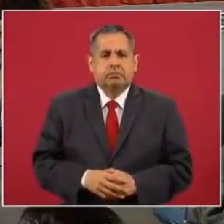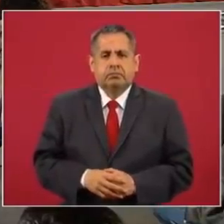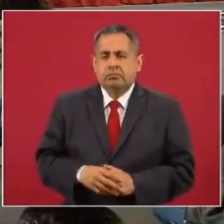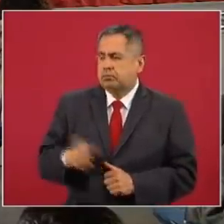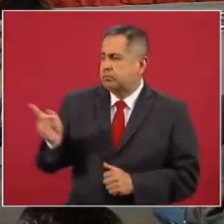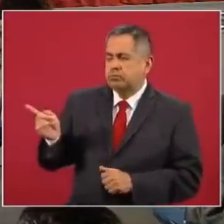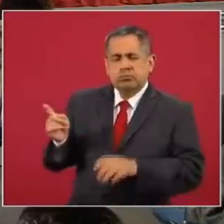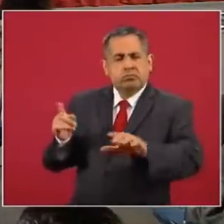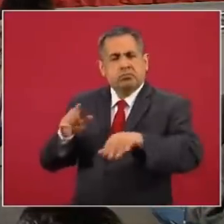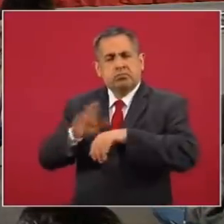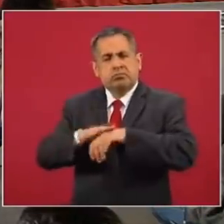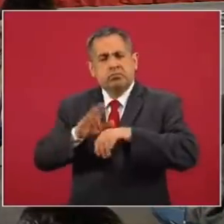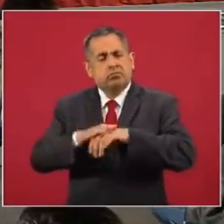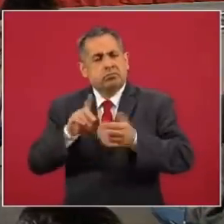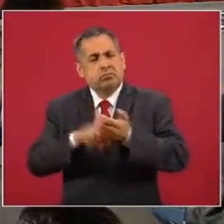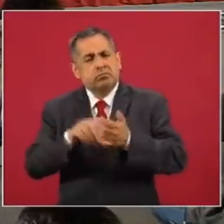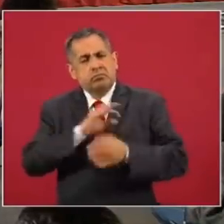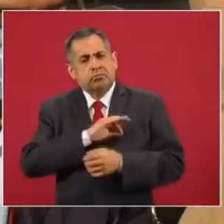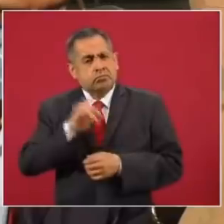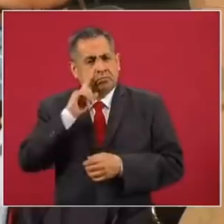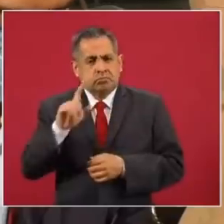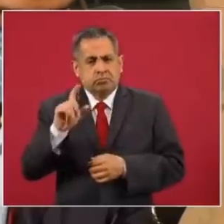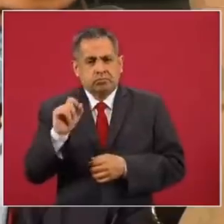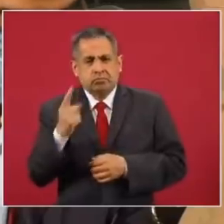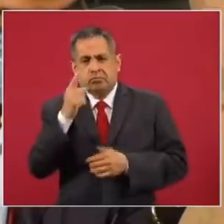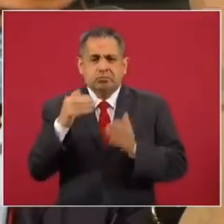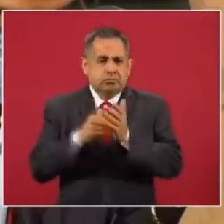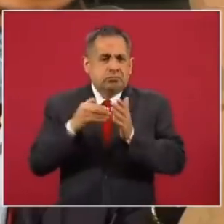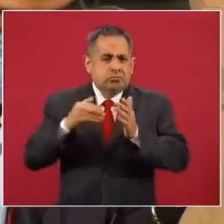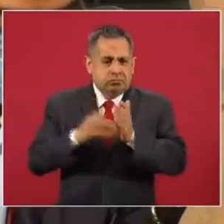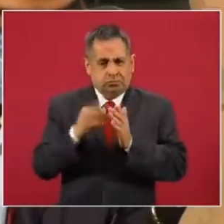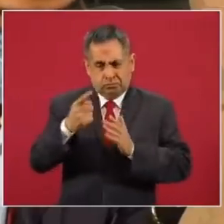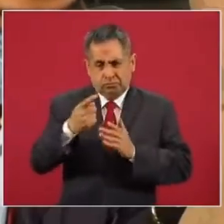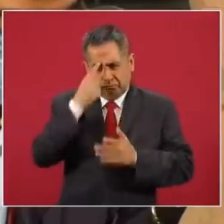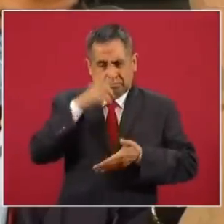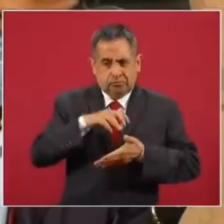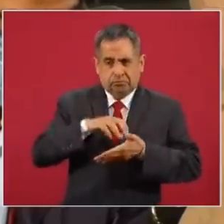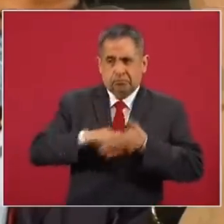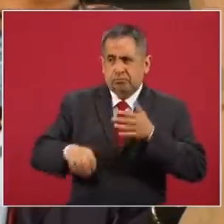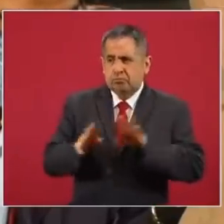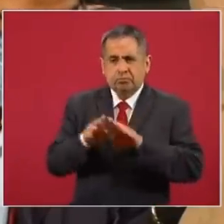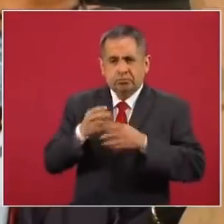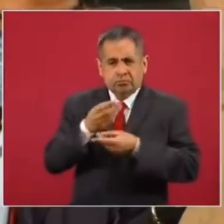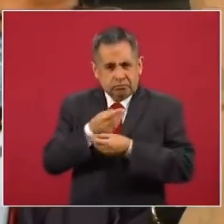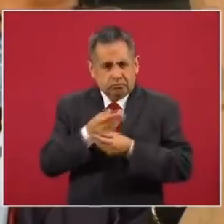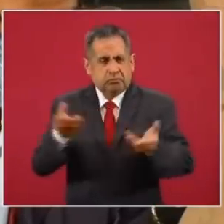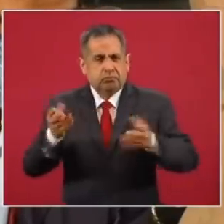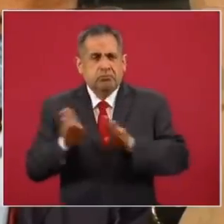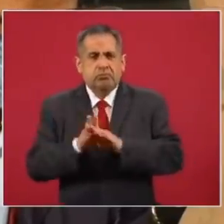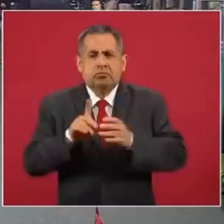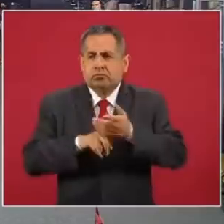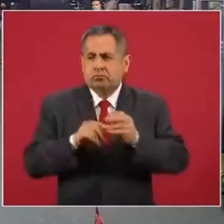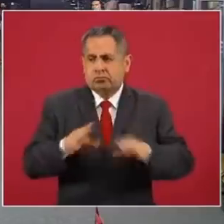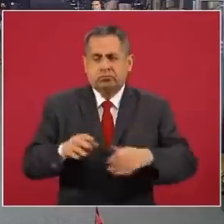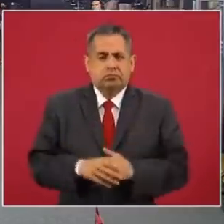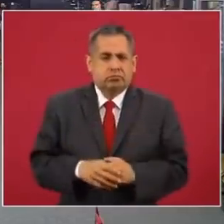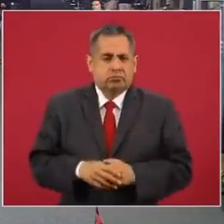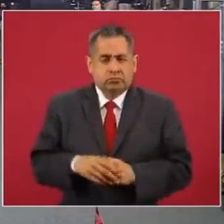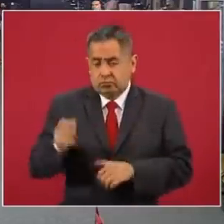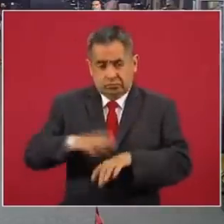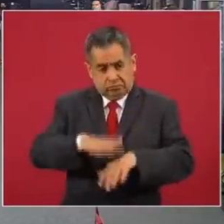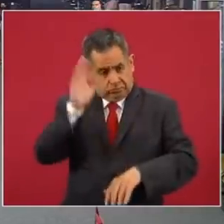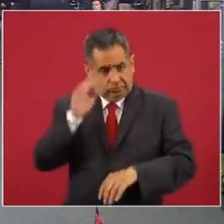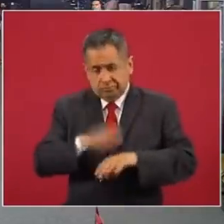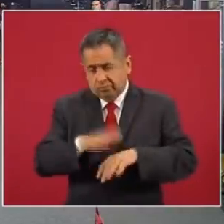de pesos que se estima podría estarse evadiendo al fisco? ¿Comparte ese dato o tienen otra información? No, es mucho más.